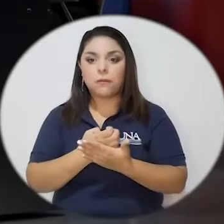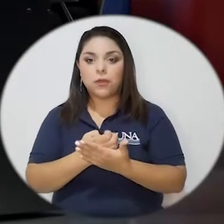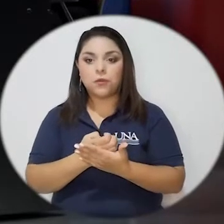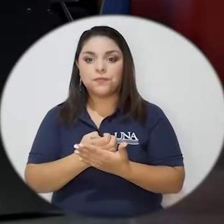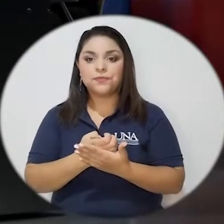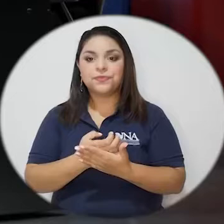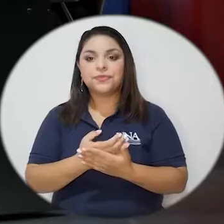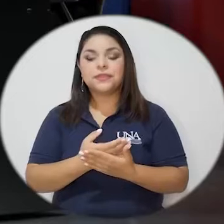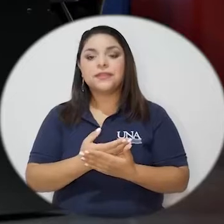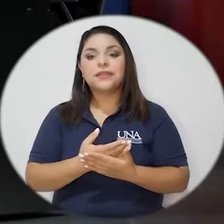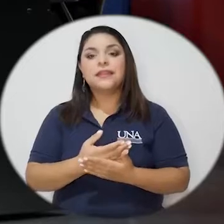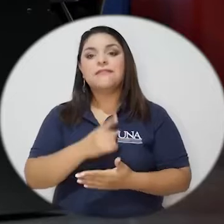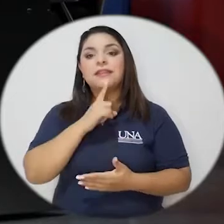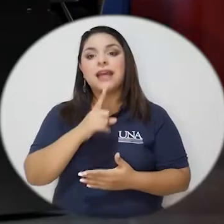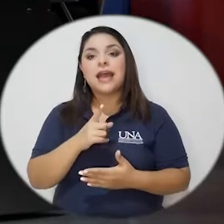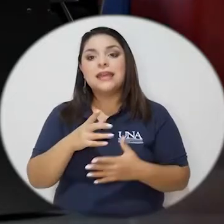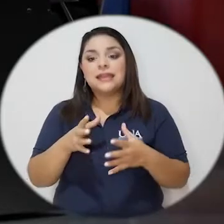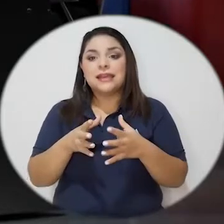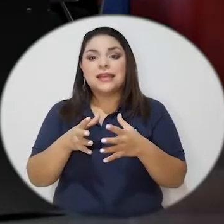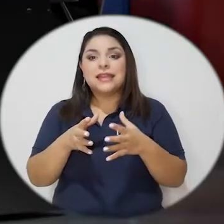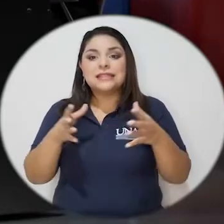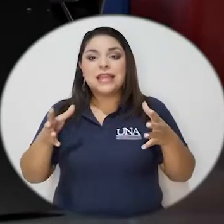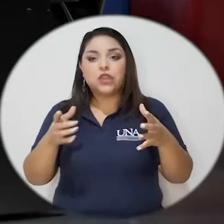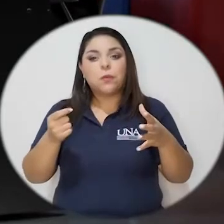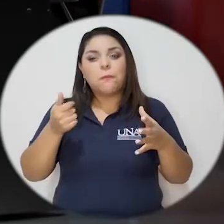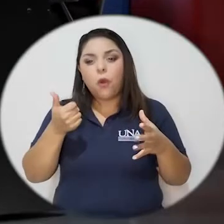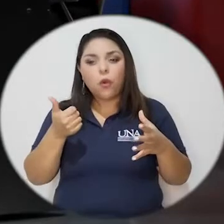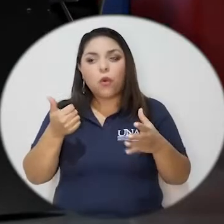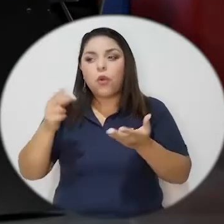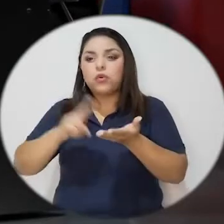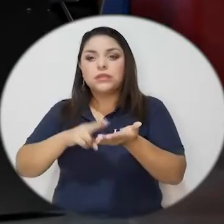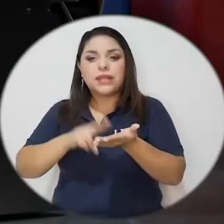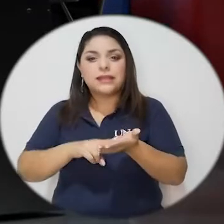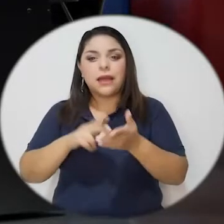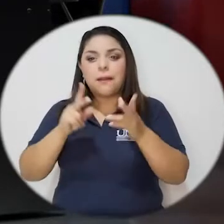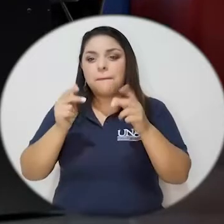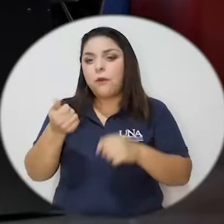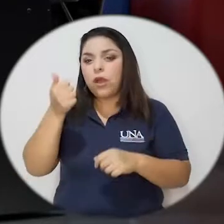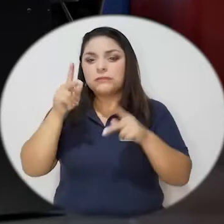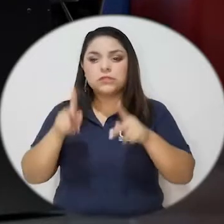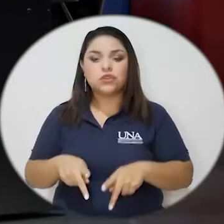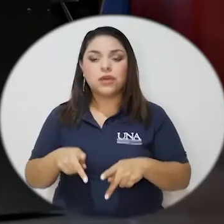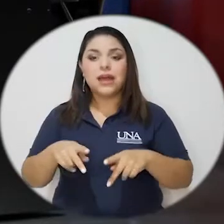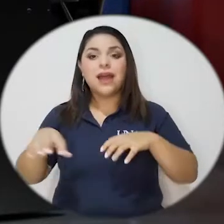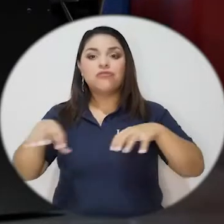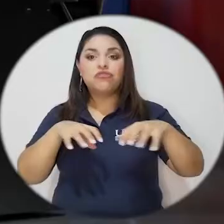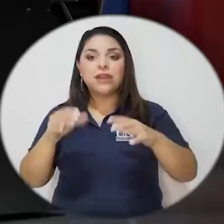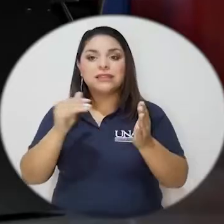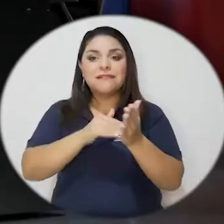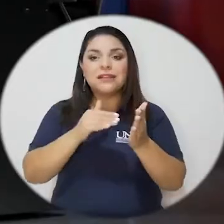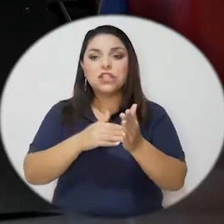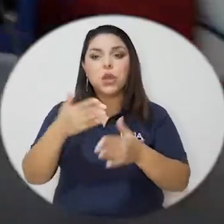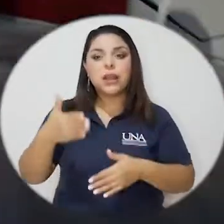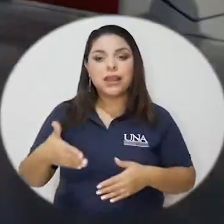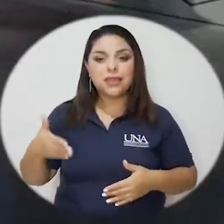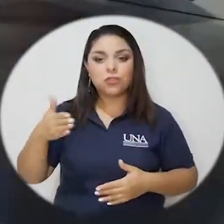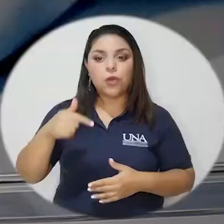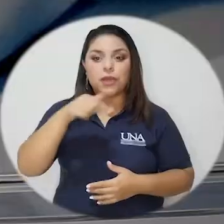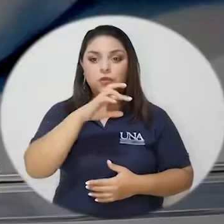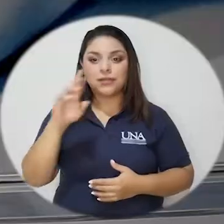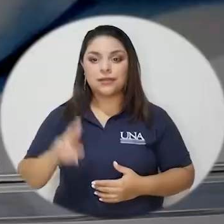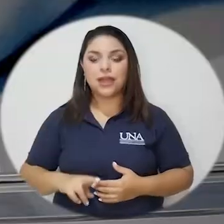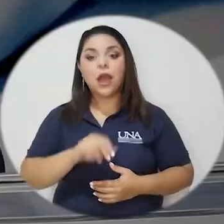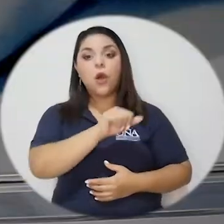económico, estamos creciendo muy poco, estamos contratando gente muy poco, o sea, la reactivación va muy lenta en Costa